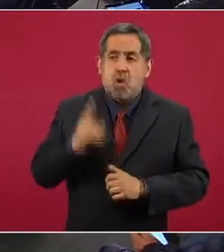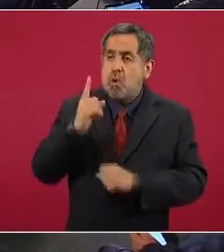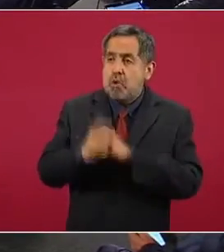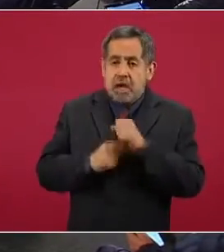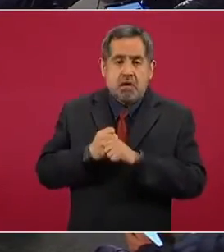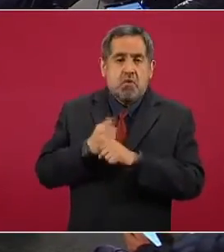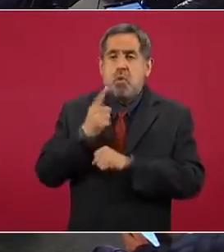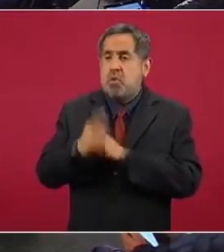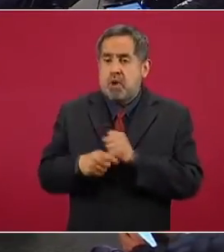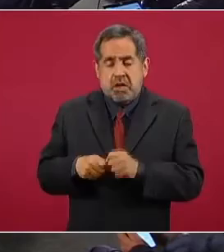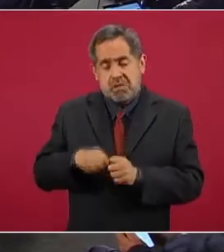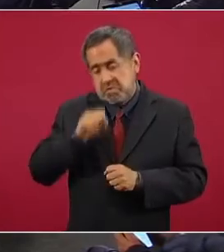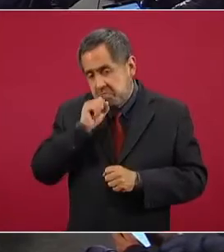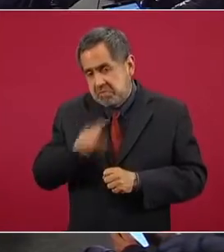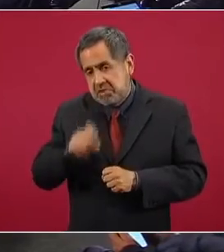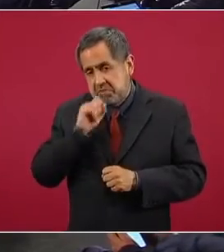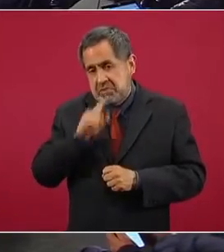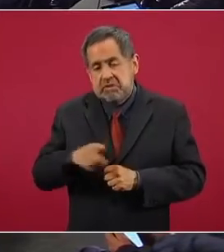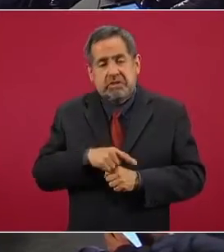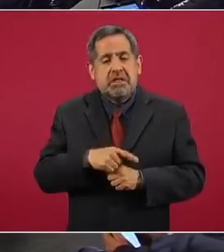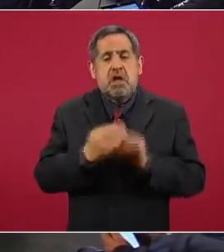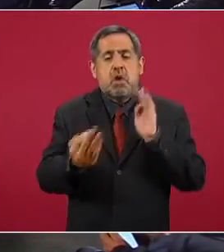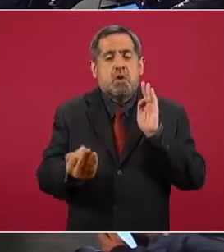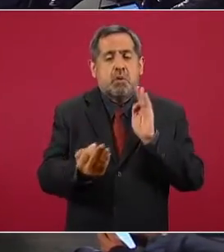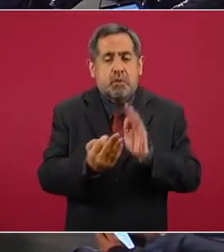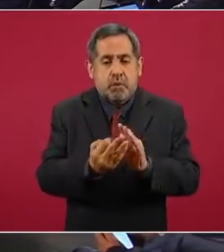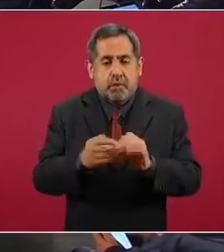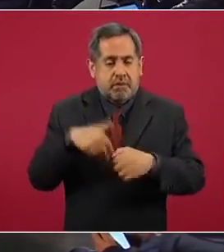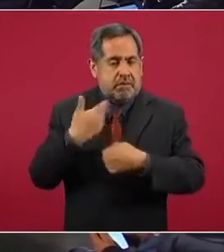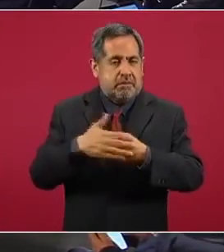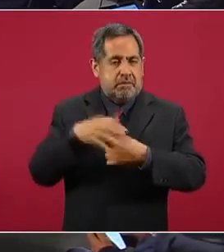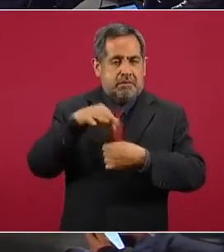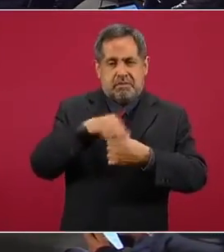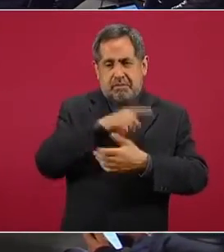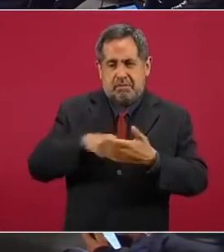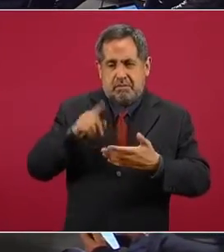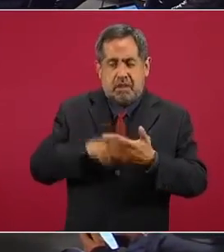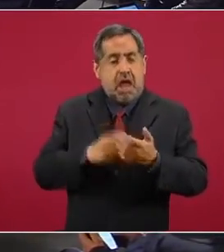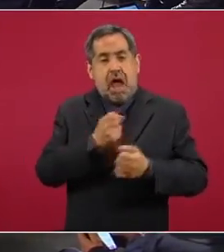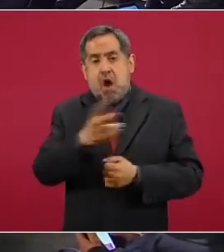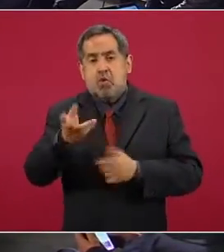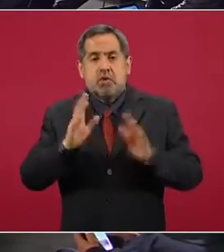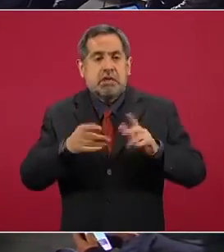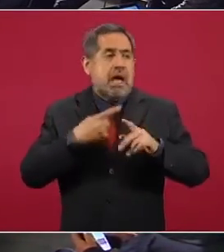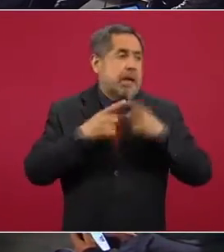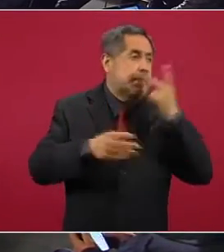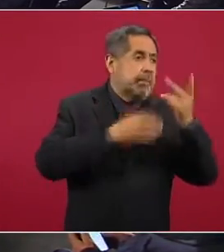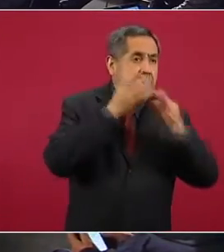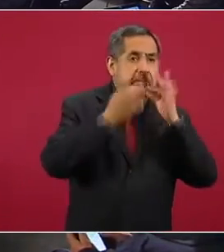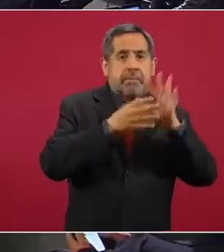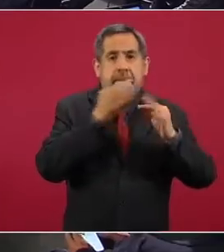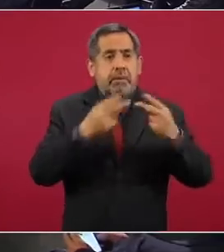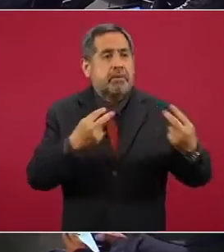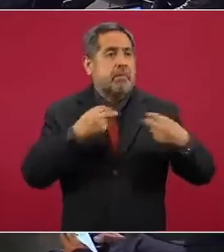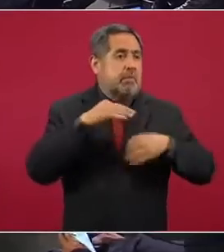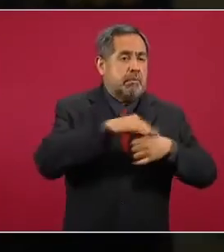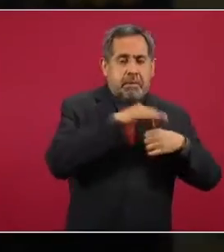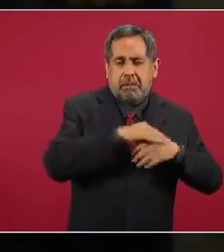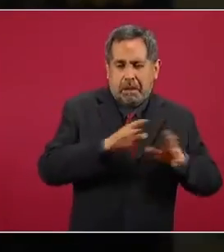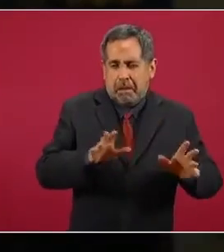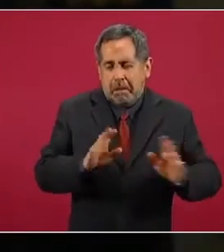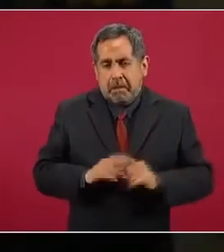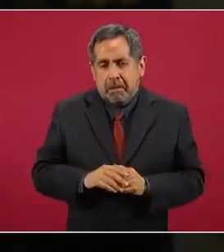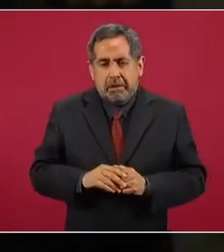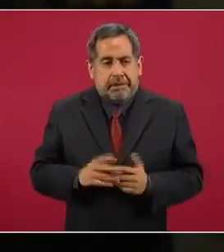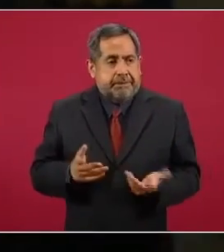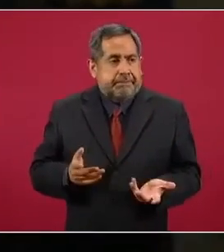mismo, ya estamos en periodo electoral, de hecho muchos ya están en campaña prácticamente, y pues